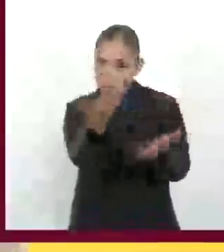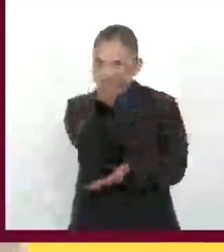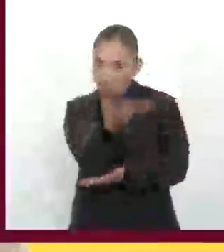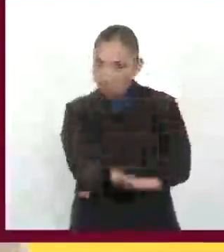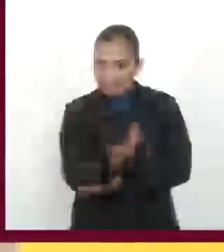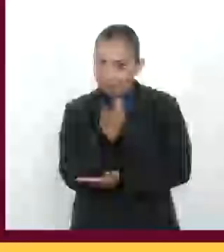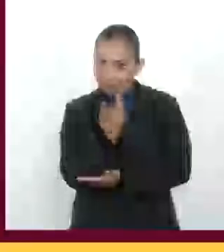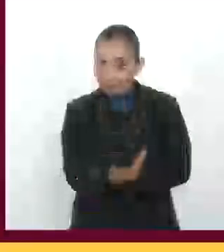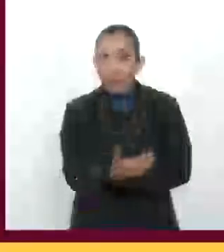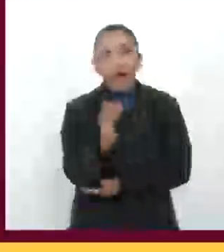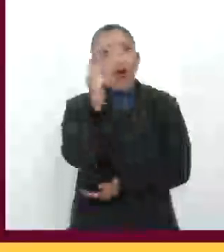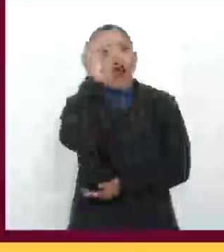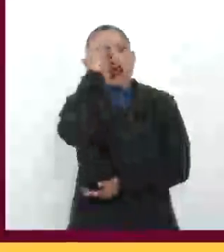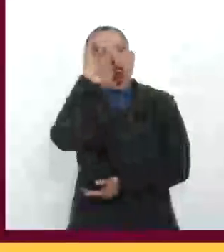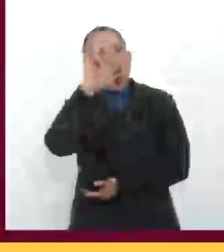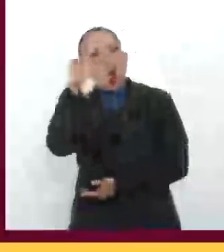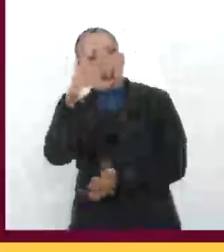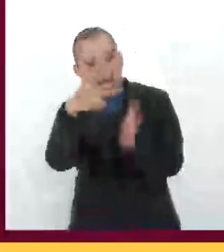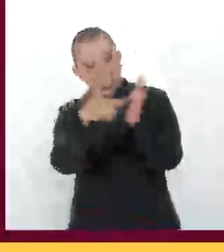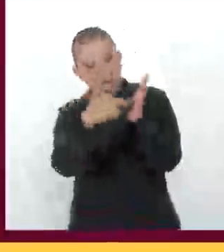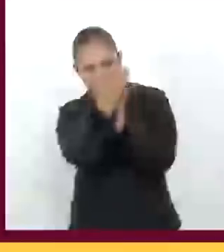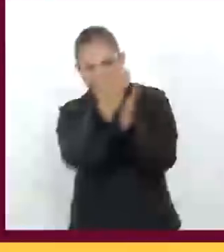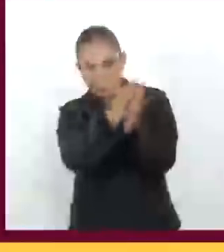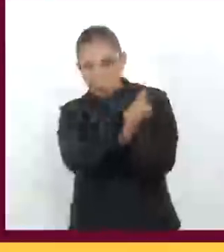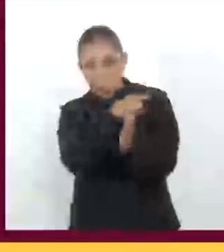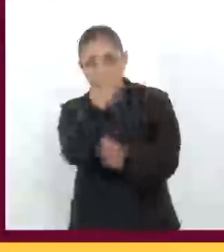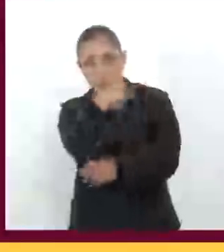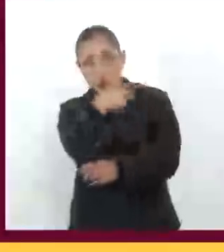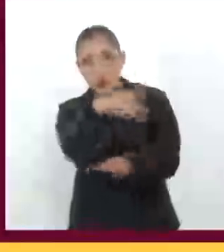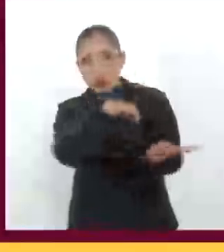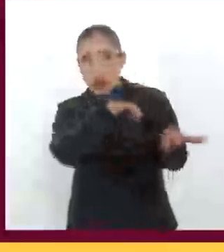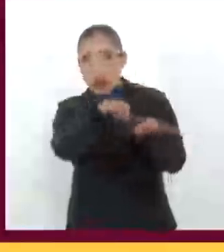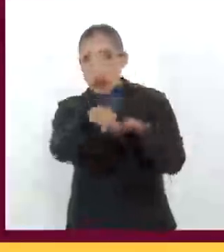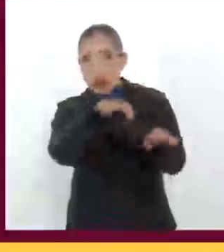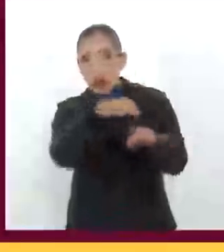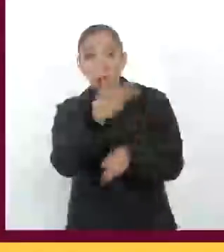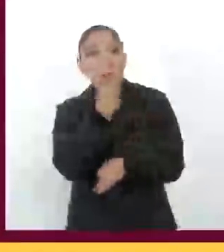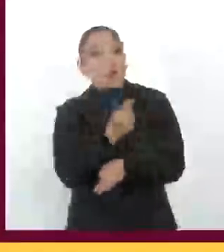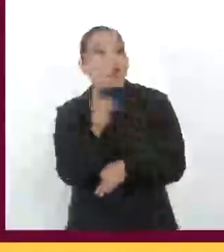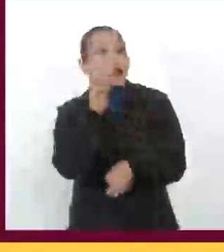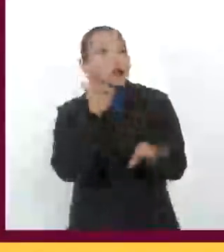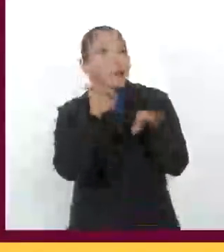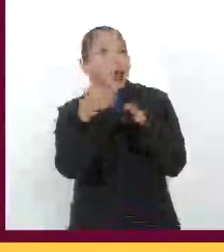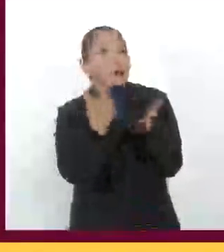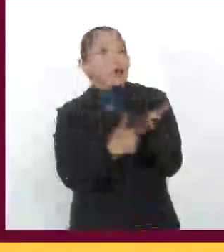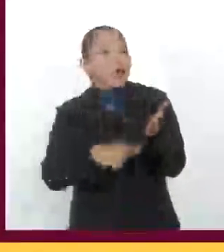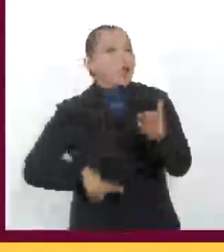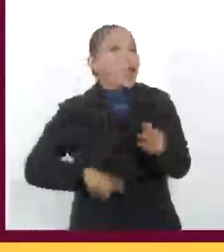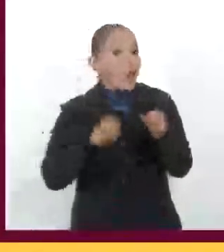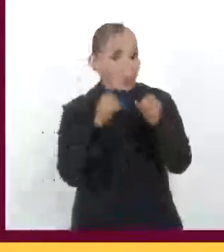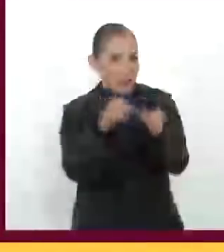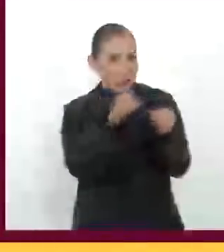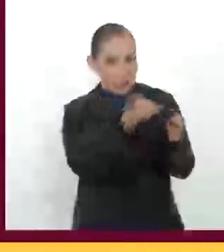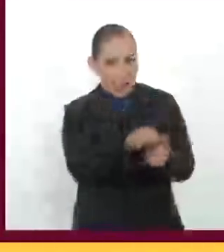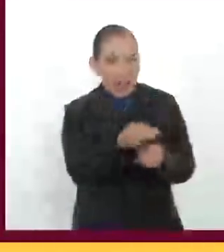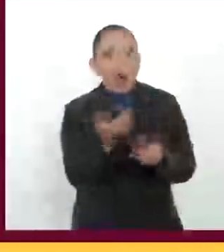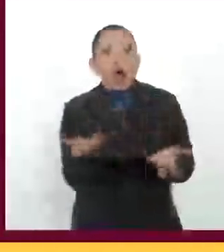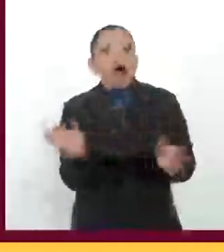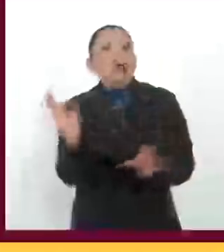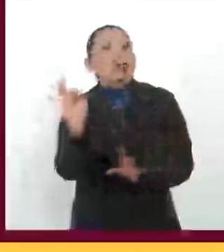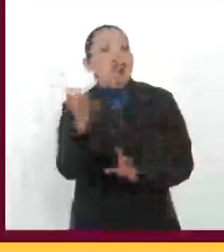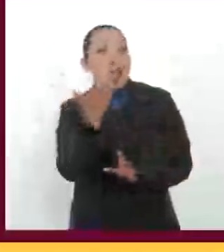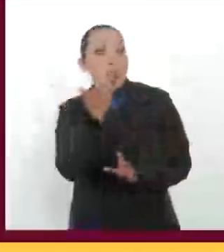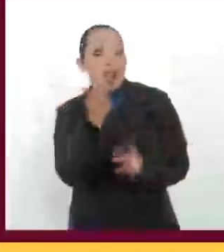principios de actuación. Para conocer otros principios que deben regir la actuación de las y los servidores públicos, así como